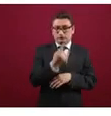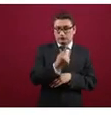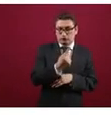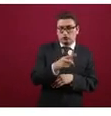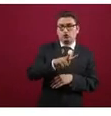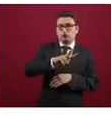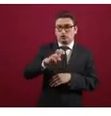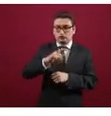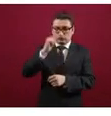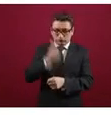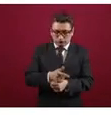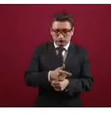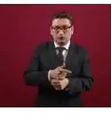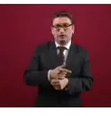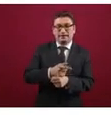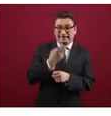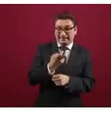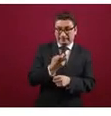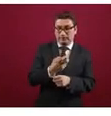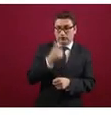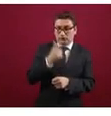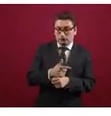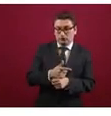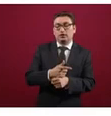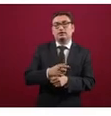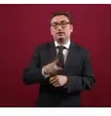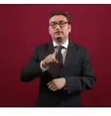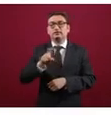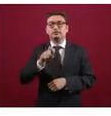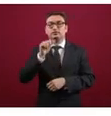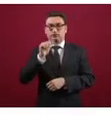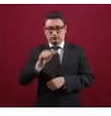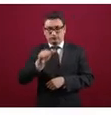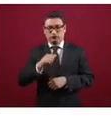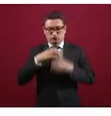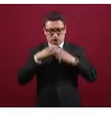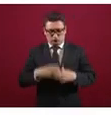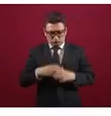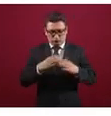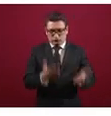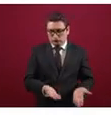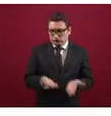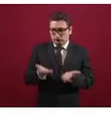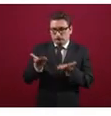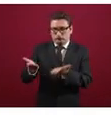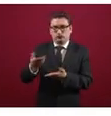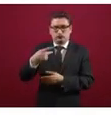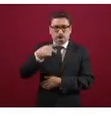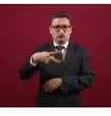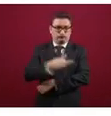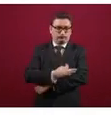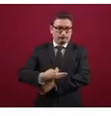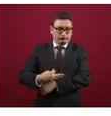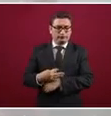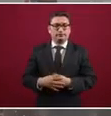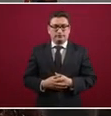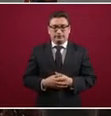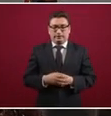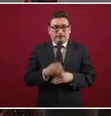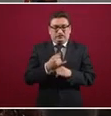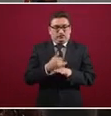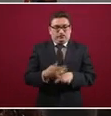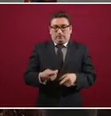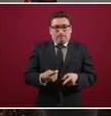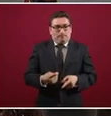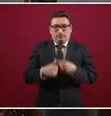identifi por las fiscalías y de esos 116 han sido entregados a sus familias este es un dato insisto que